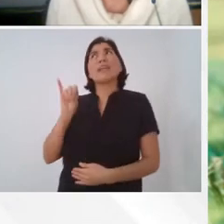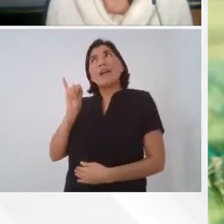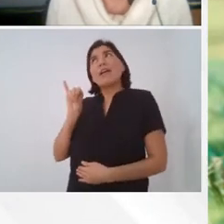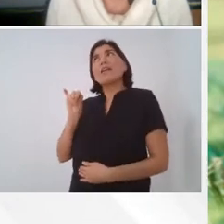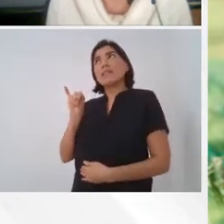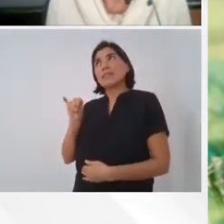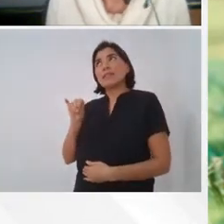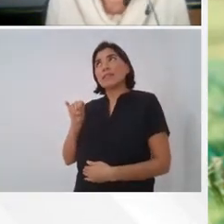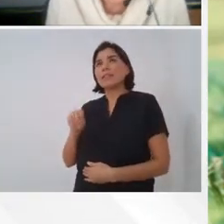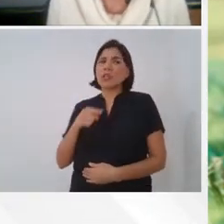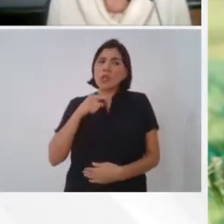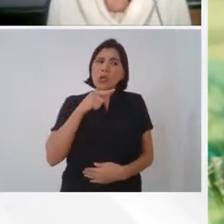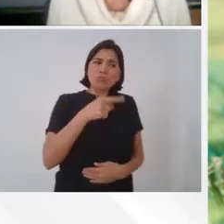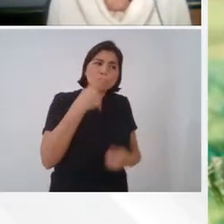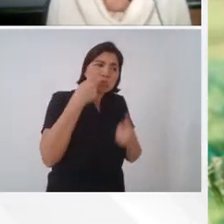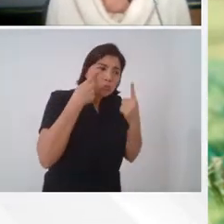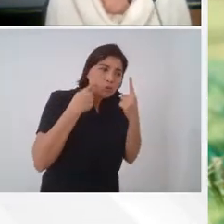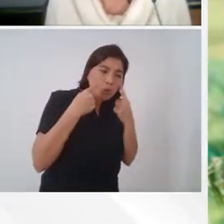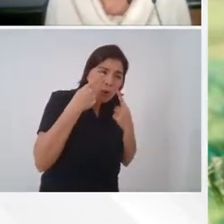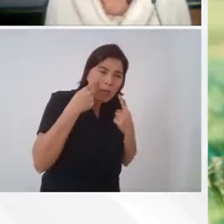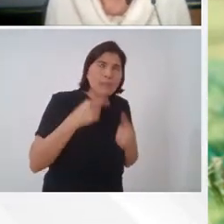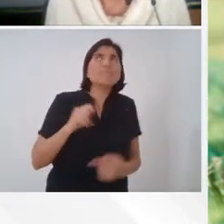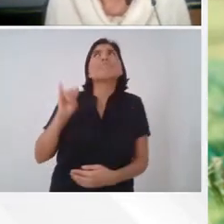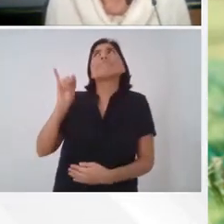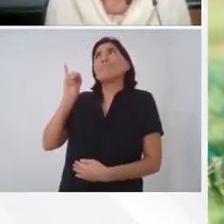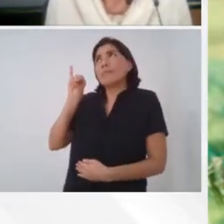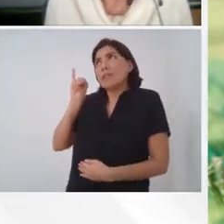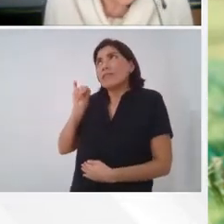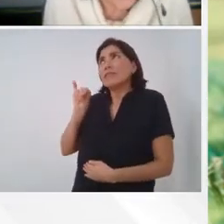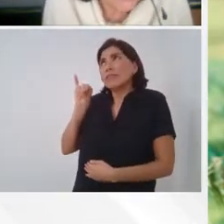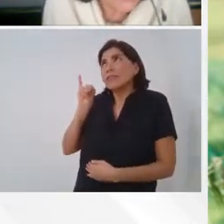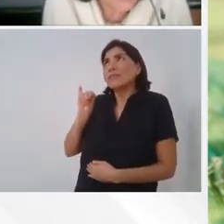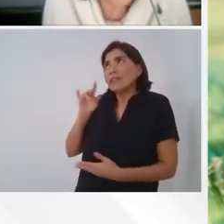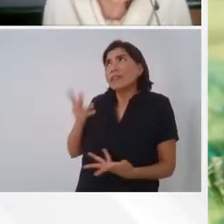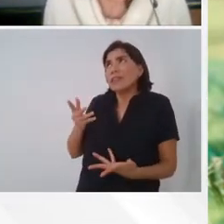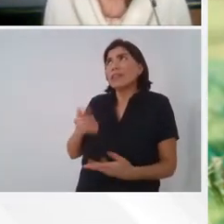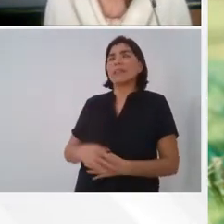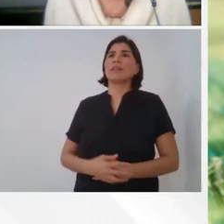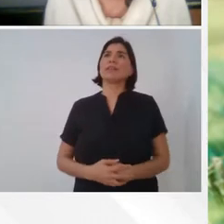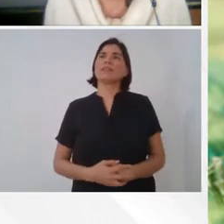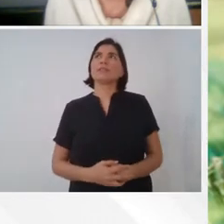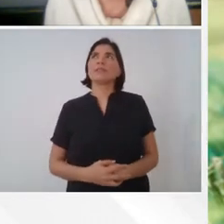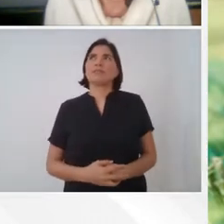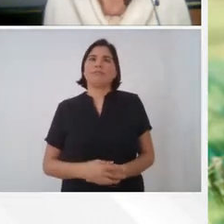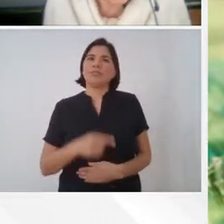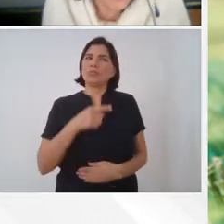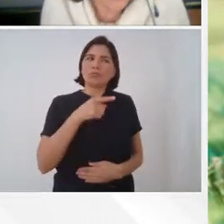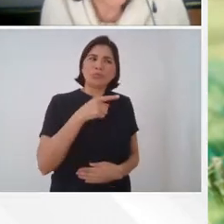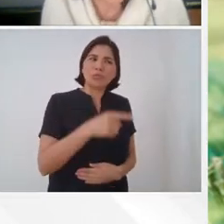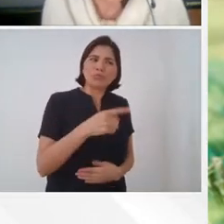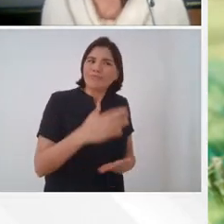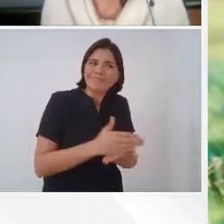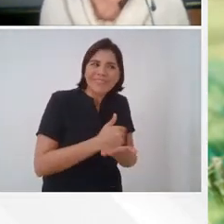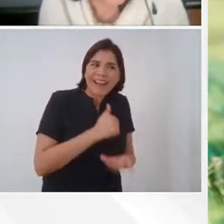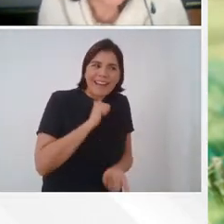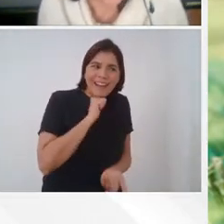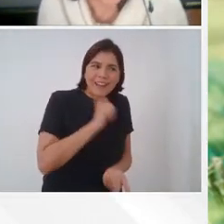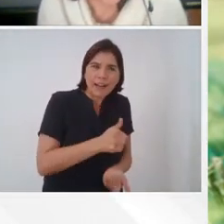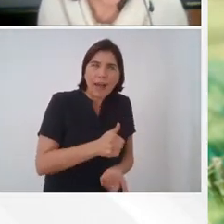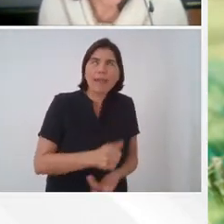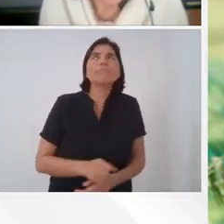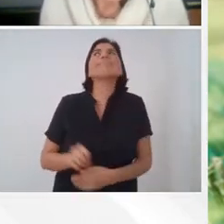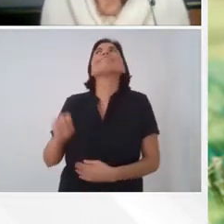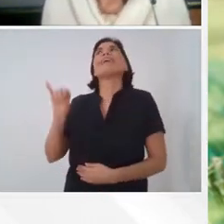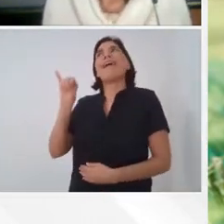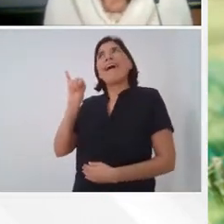dice el principito. Sí, le vuelve a repetir. Y no ganas nada, le dice el principito. Claro que gano, sí gano